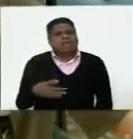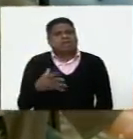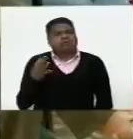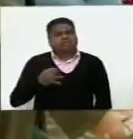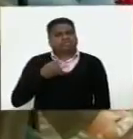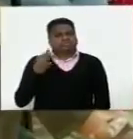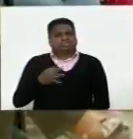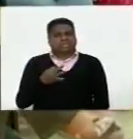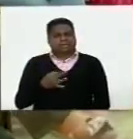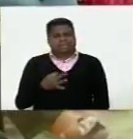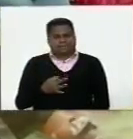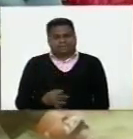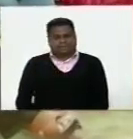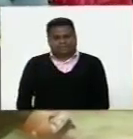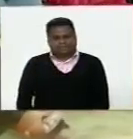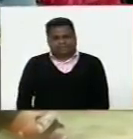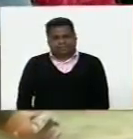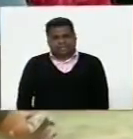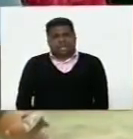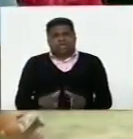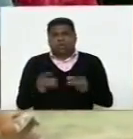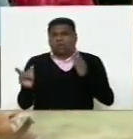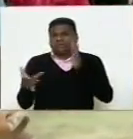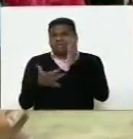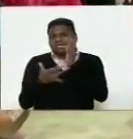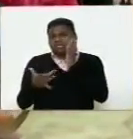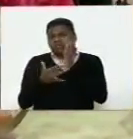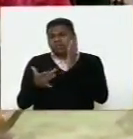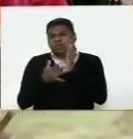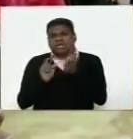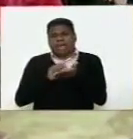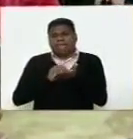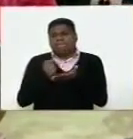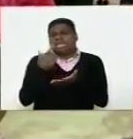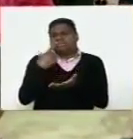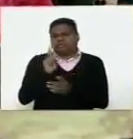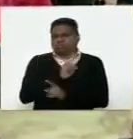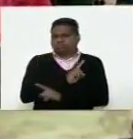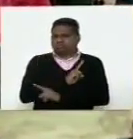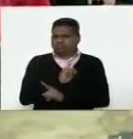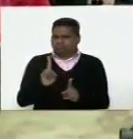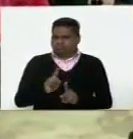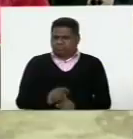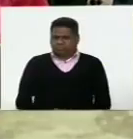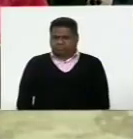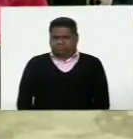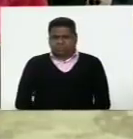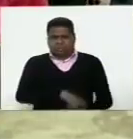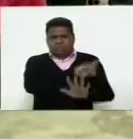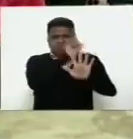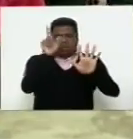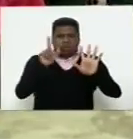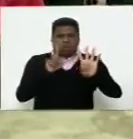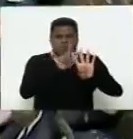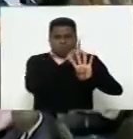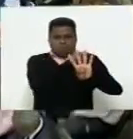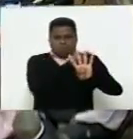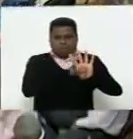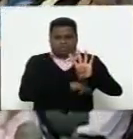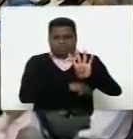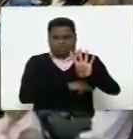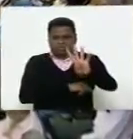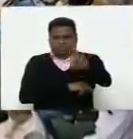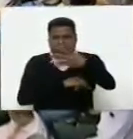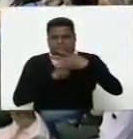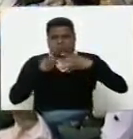e indiscriminada la tecnología y medicalización. 4. Las mujeres